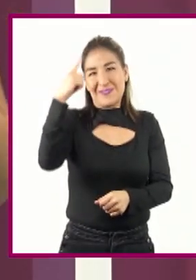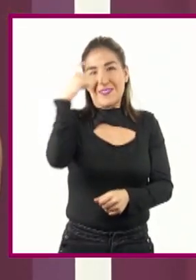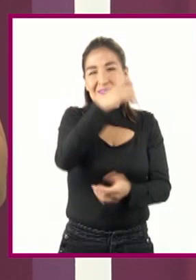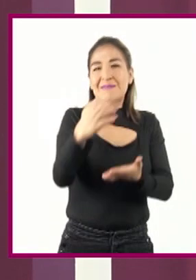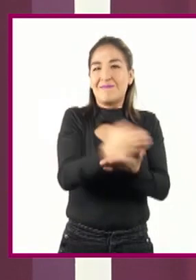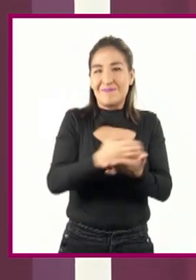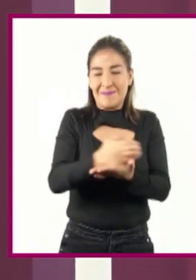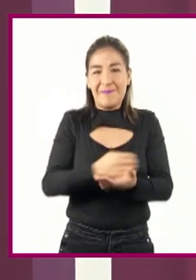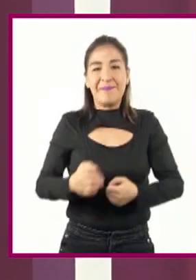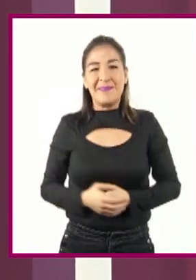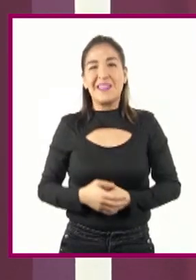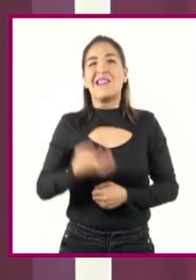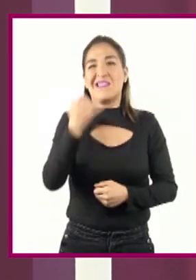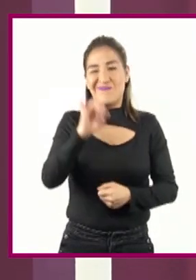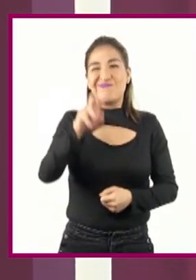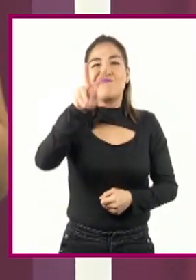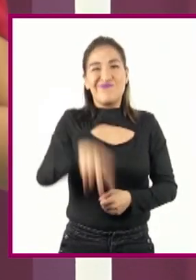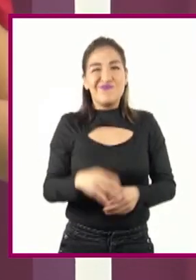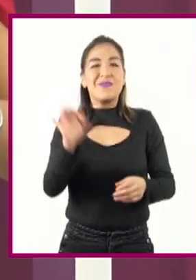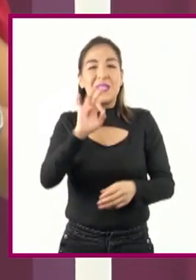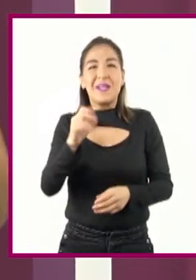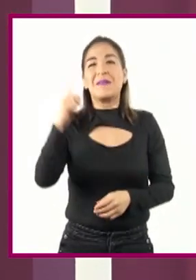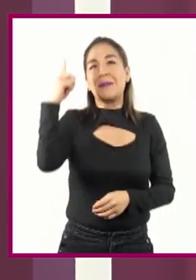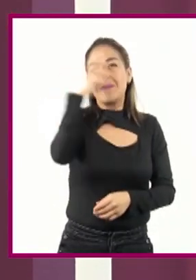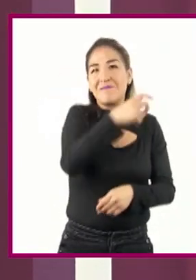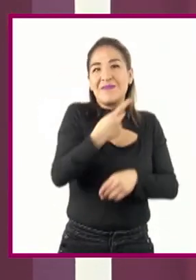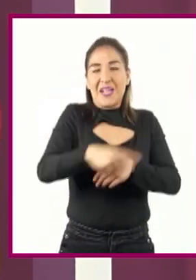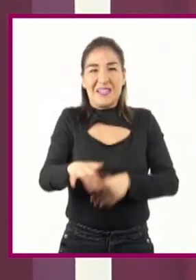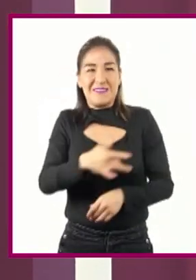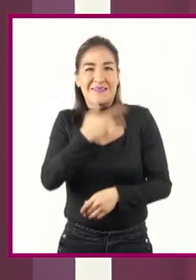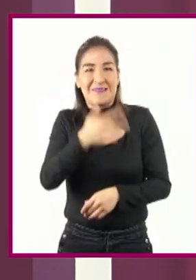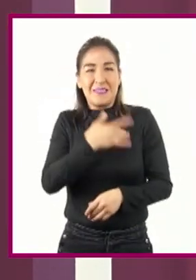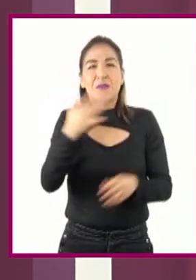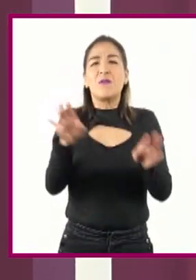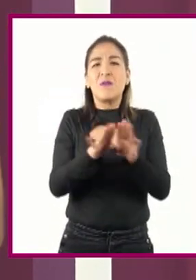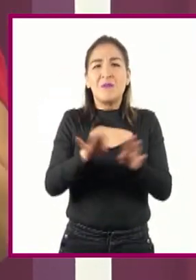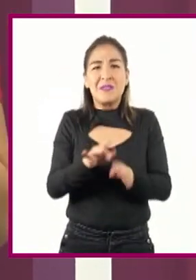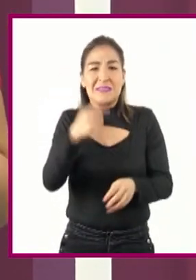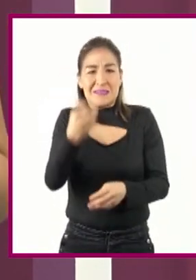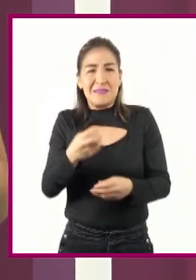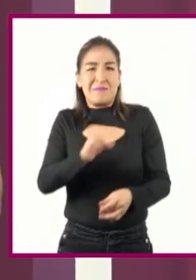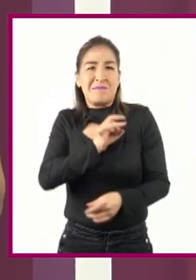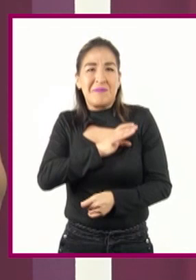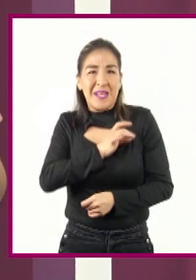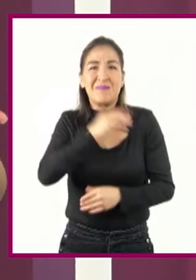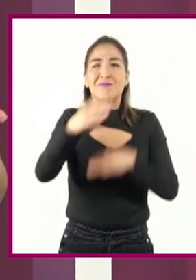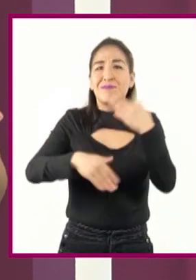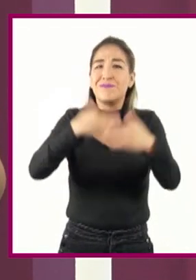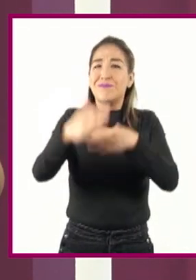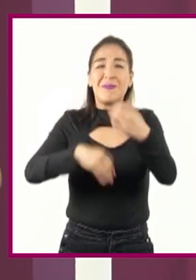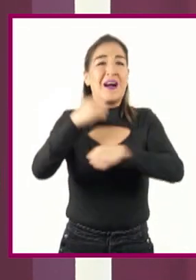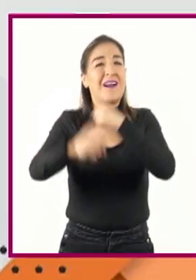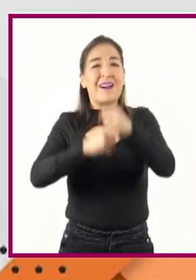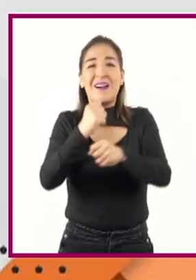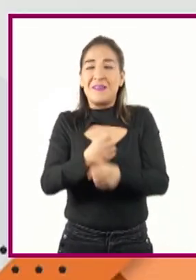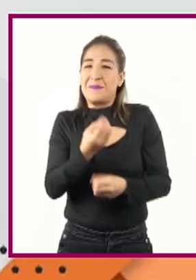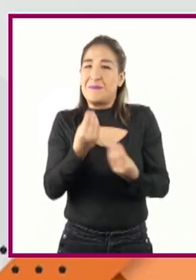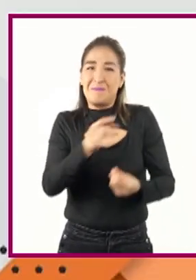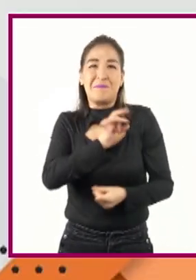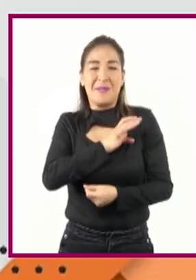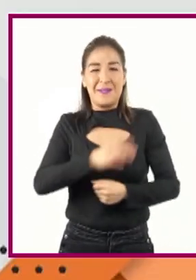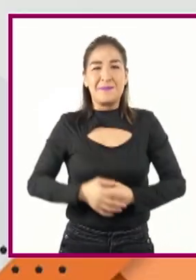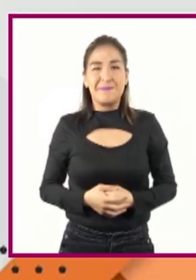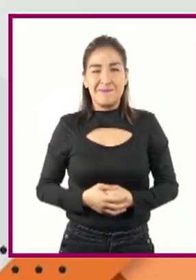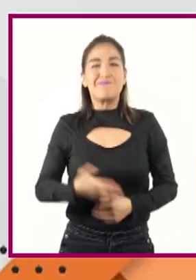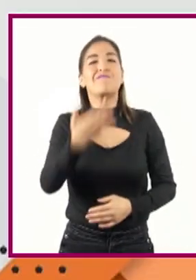Ciertamente debe haber sido una experiencia aterradora y pensar que tuvieron que vivir con ese miedo por varios años.